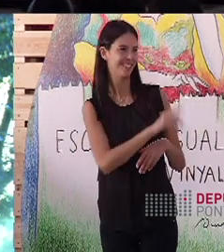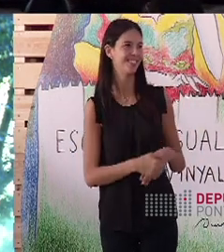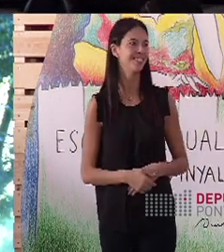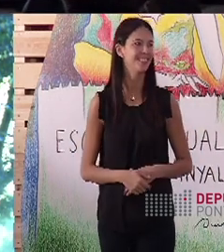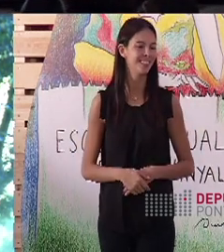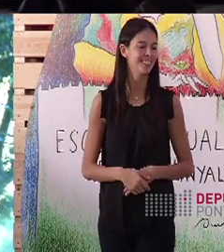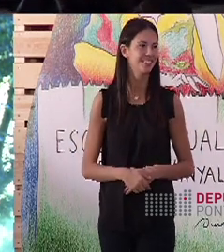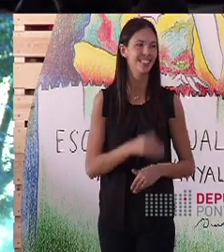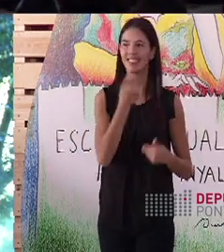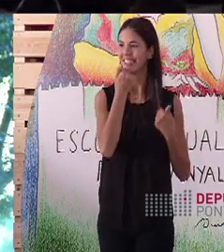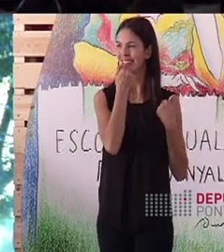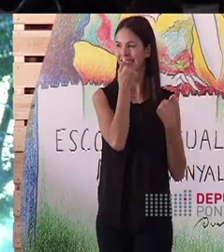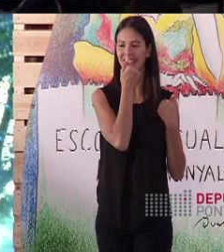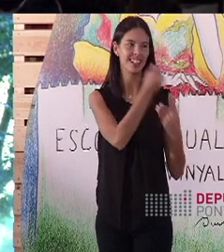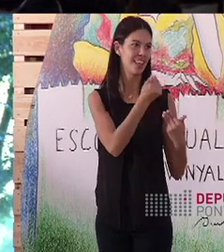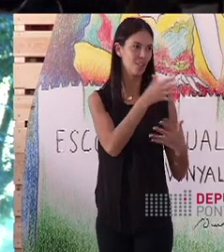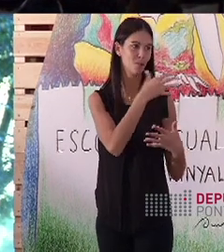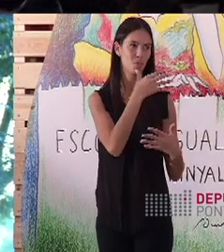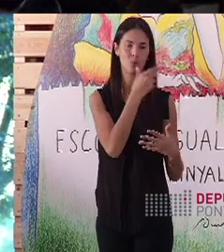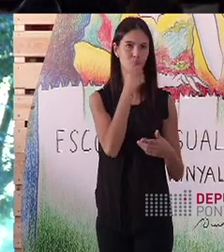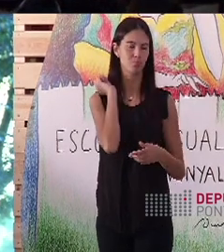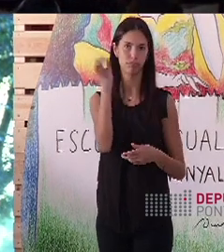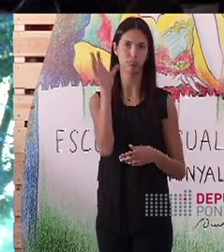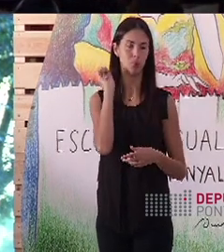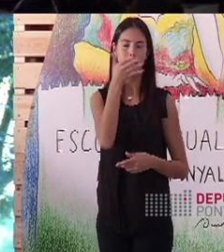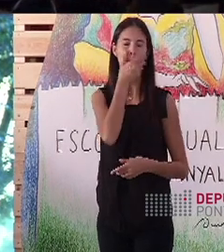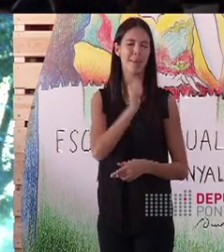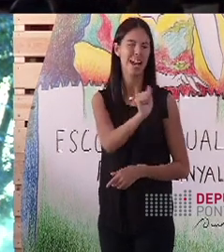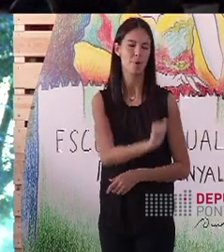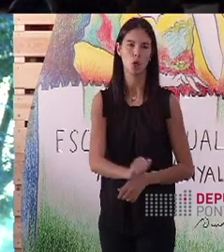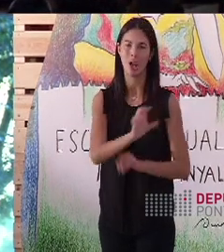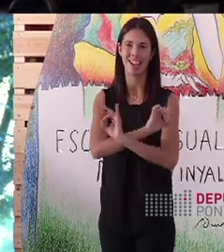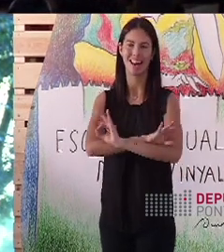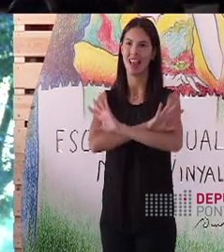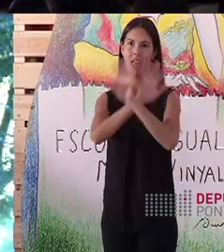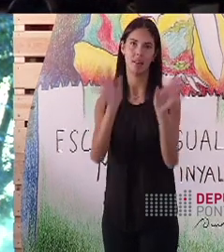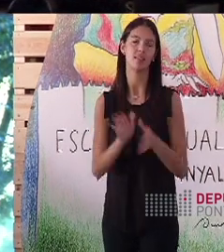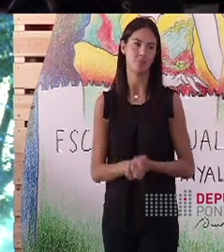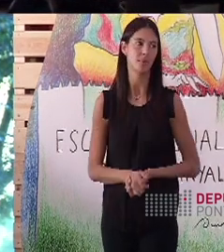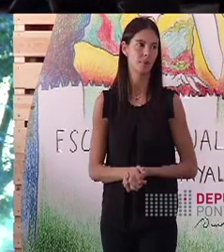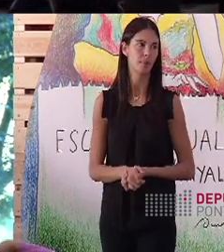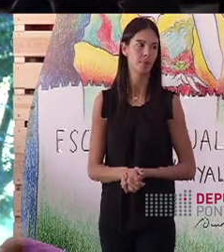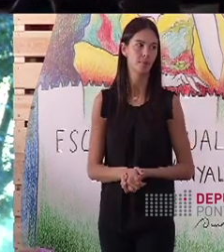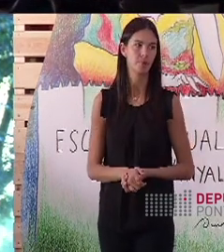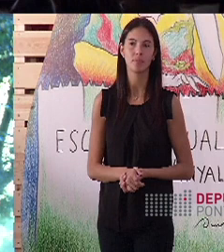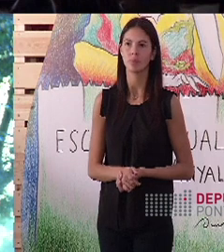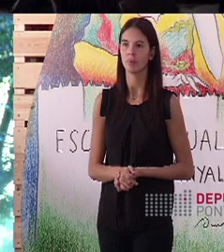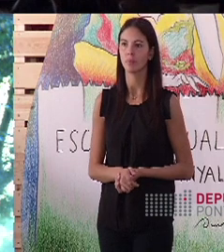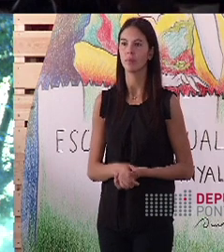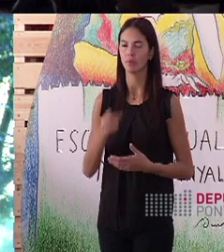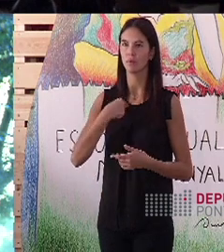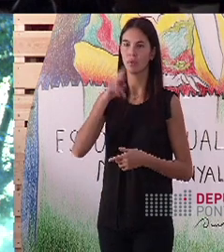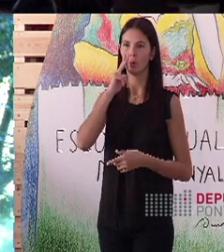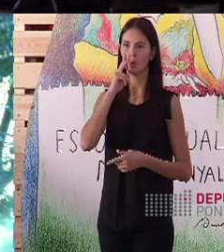Gracias por esta maravillosa exposición, clarísima e atendendo ao